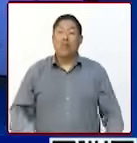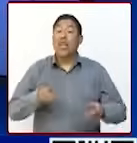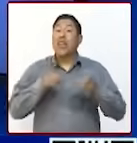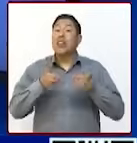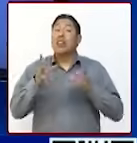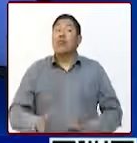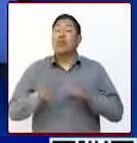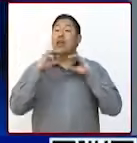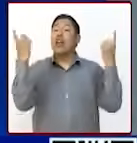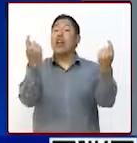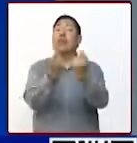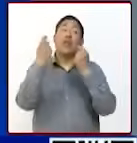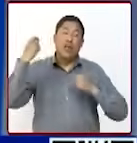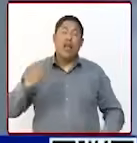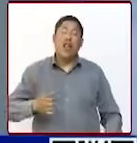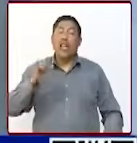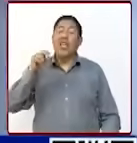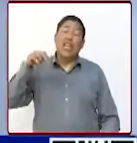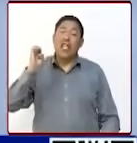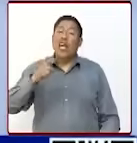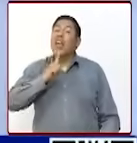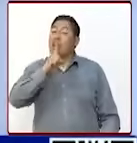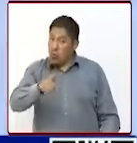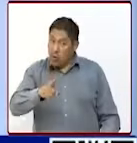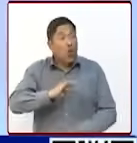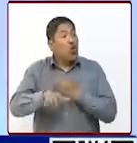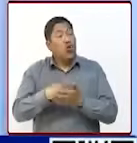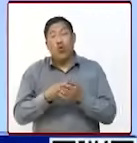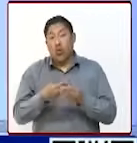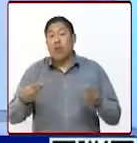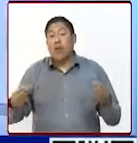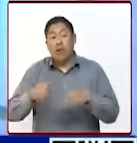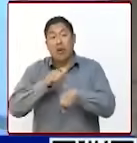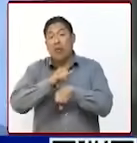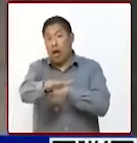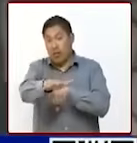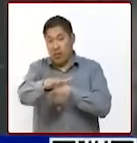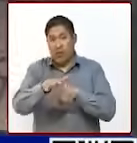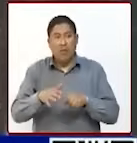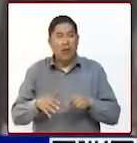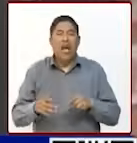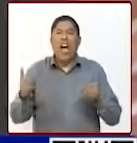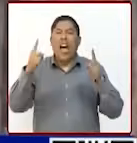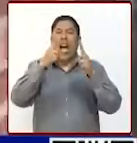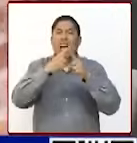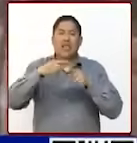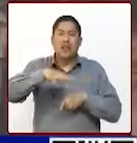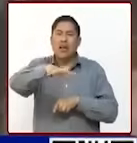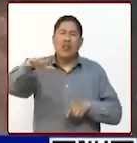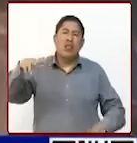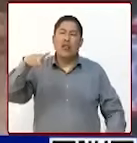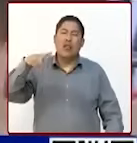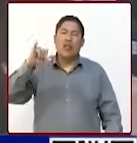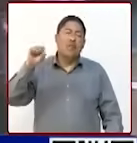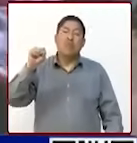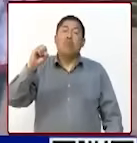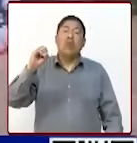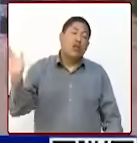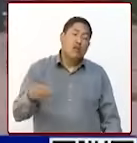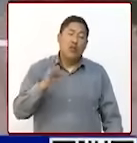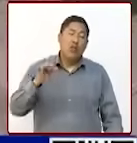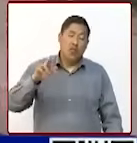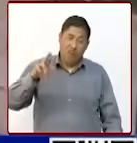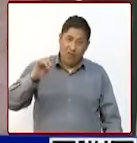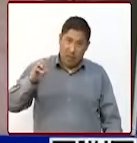El director departamental del INE asegura que todo el material ya llegó incluso hasta piso firme y asegura también que estos